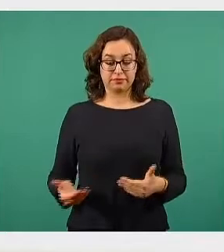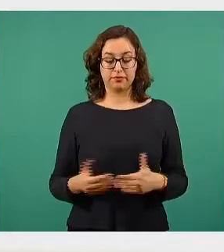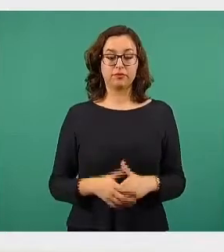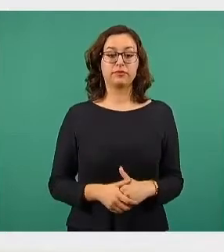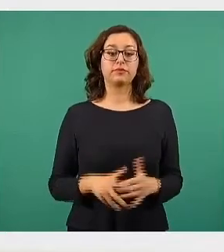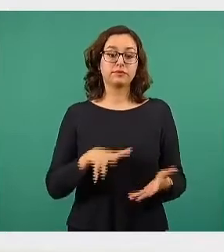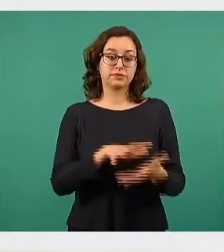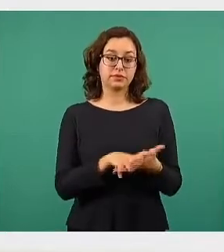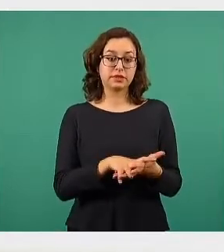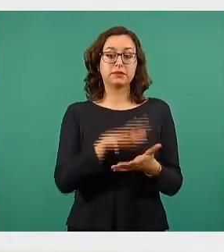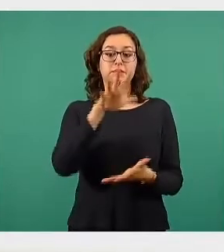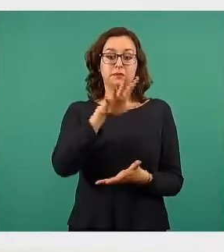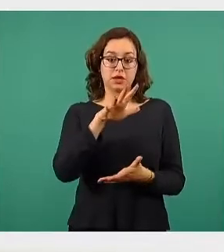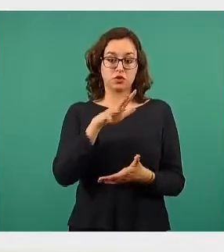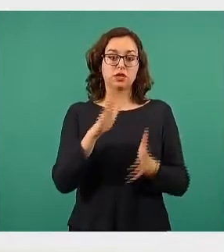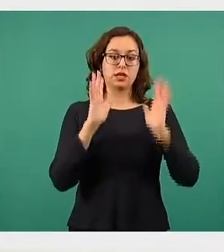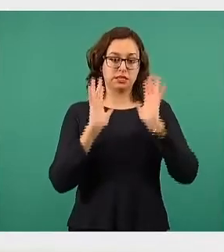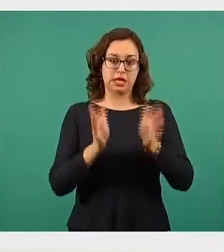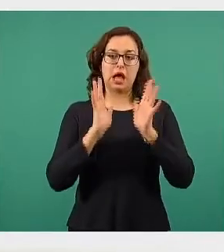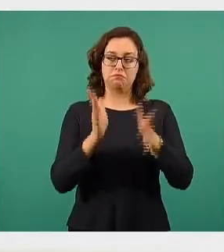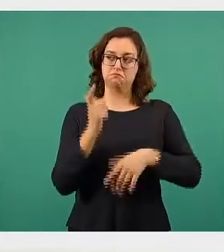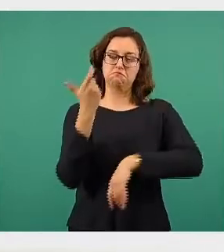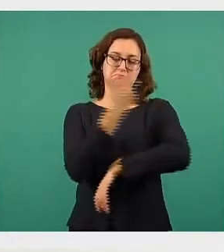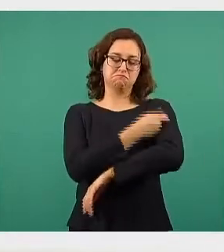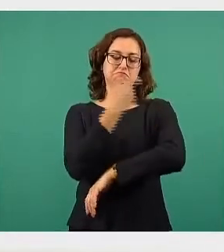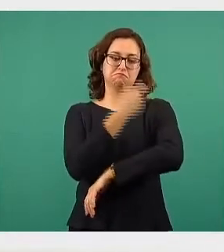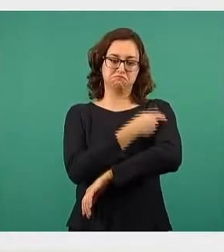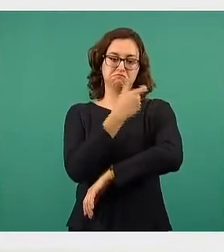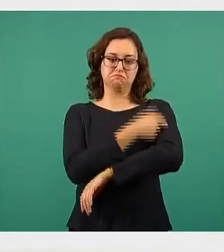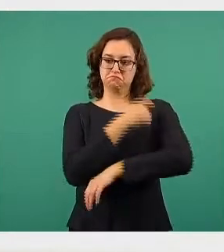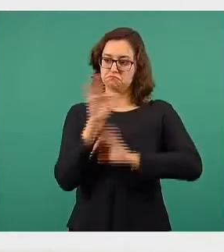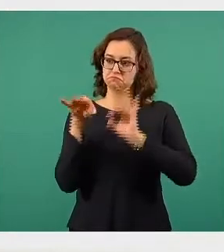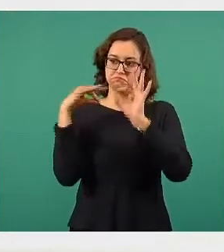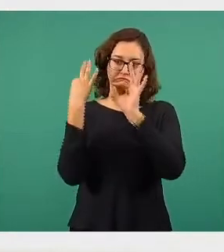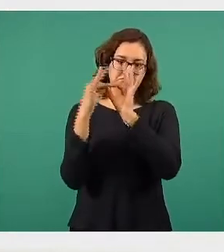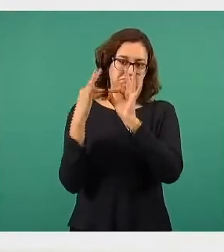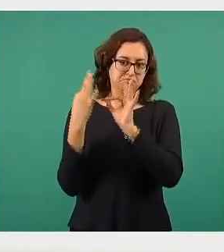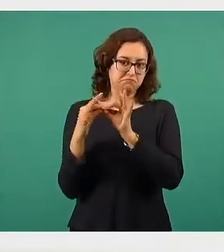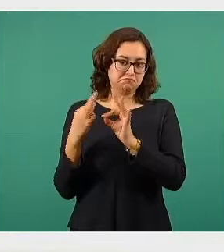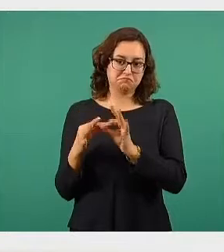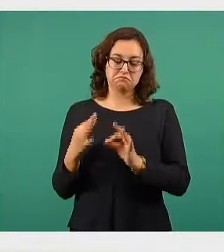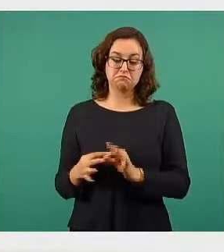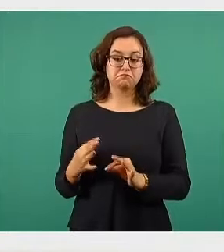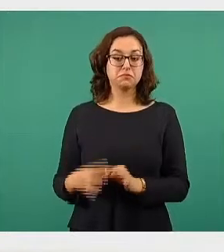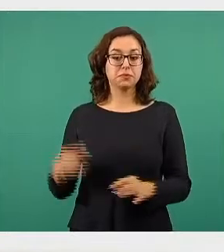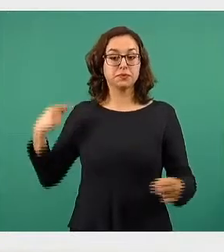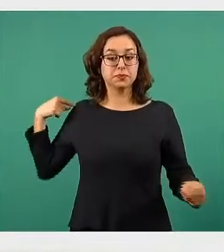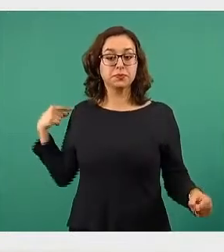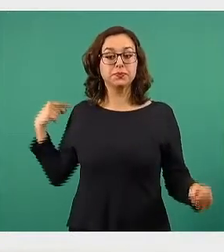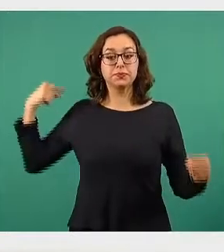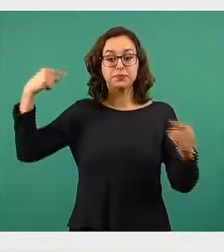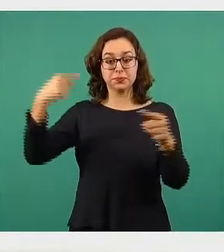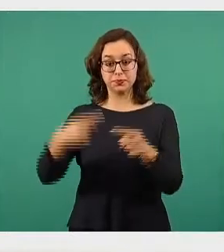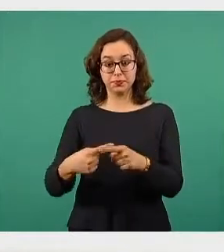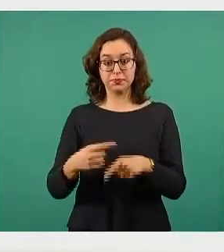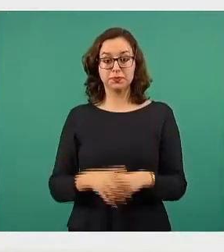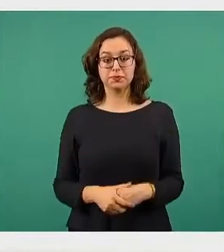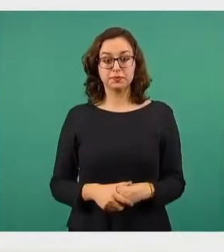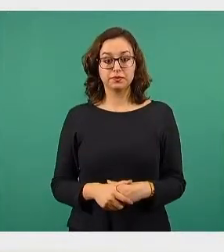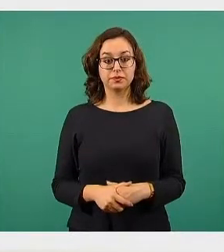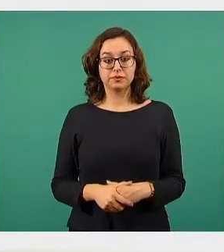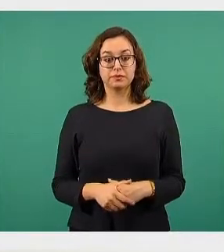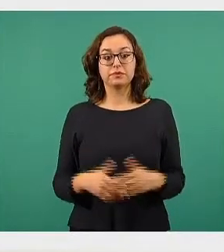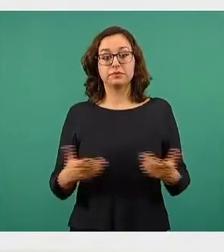su mayoría han sido utilizadas ya desde varias semanas atrás. Y este número, cuando tenemos